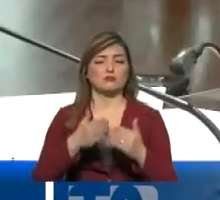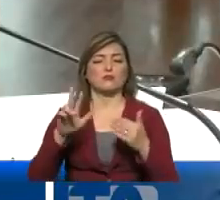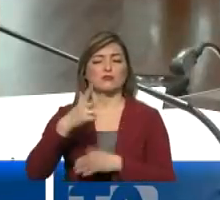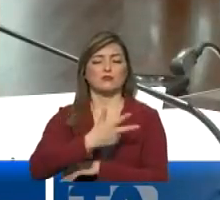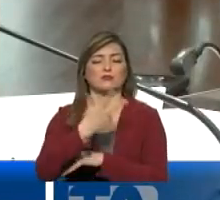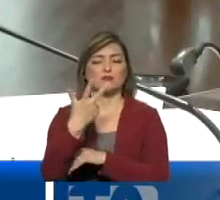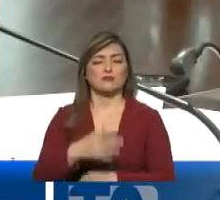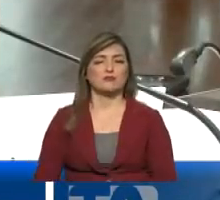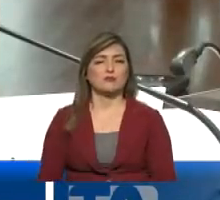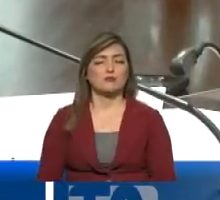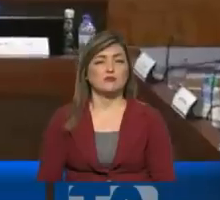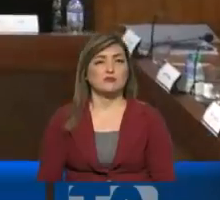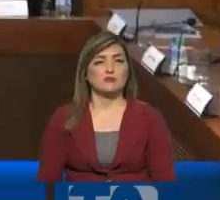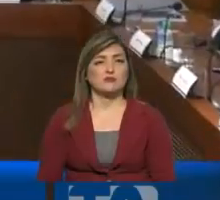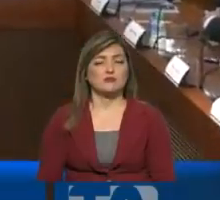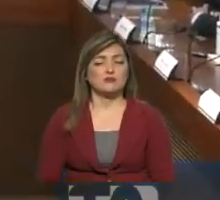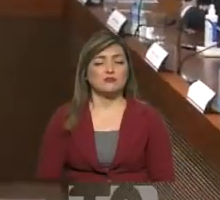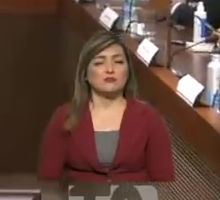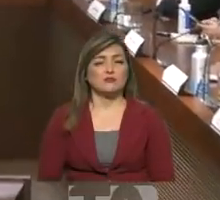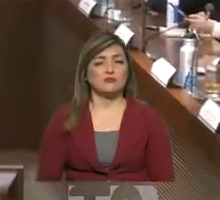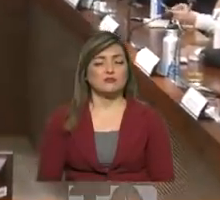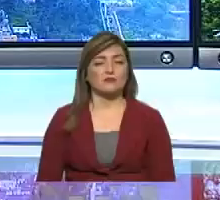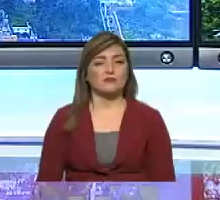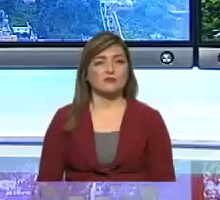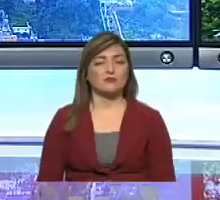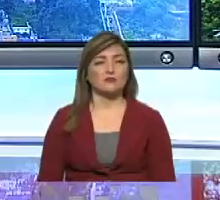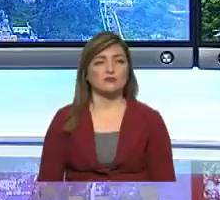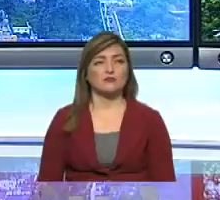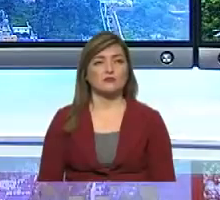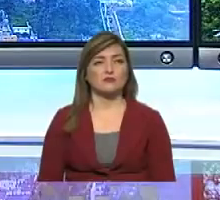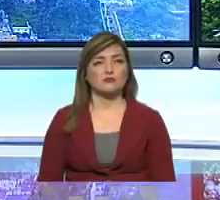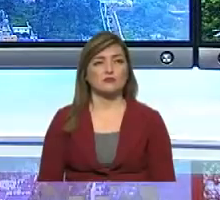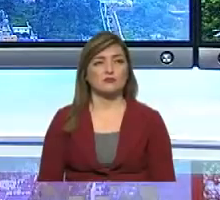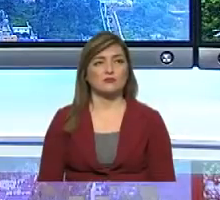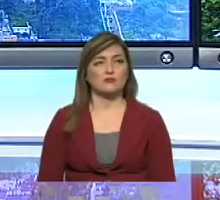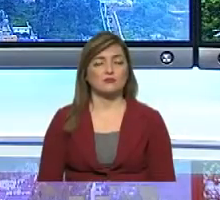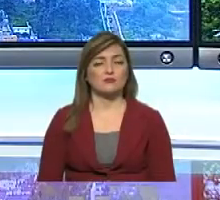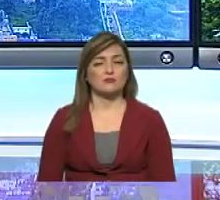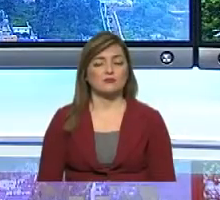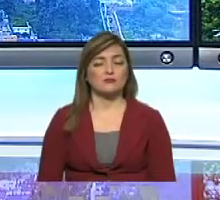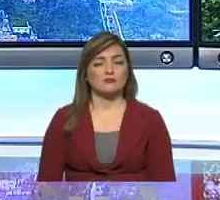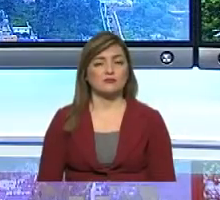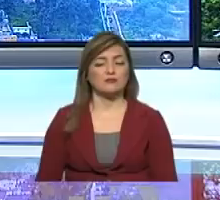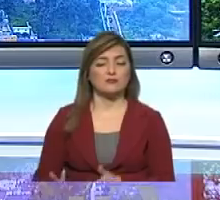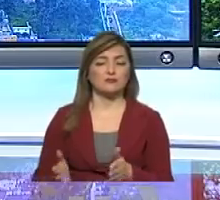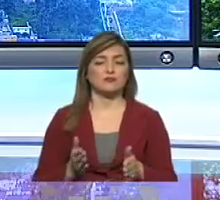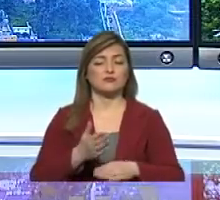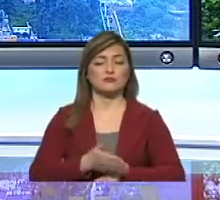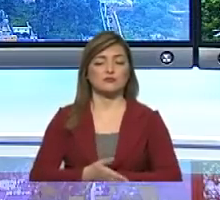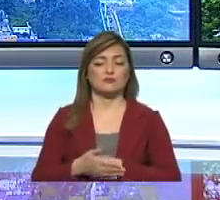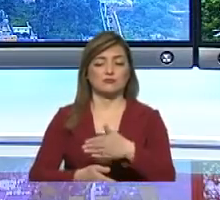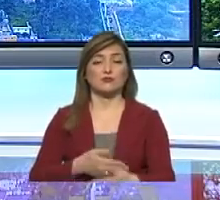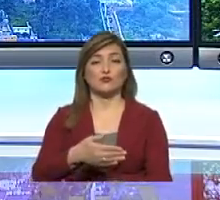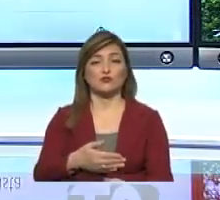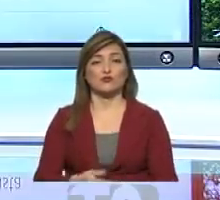de 3 días. Paul Coello, 24 horas. Y luego de este proceso que se vivió en el Consejo Metropolitano